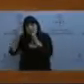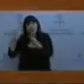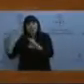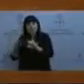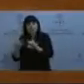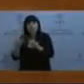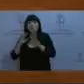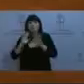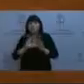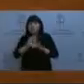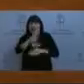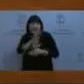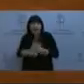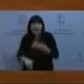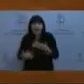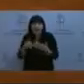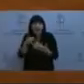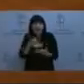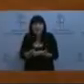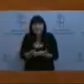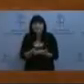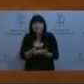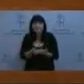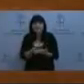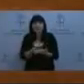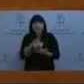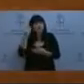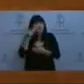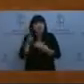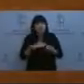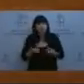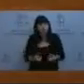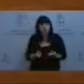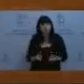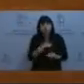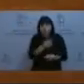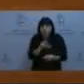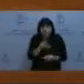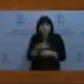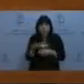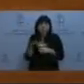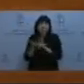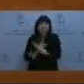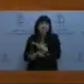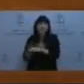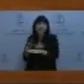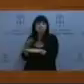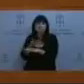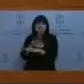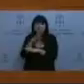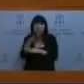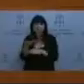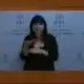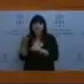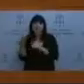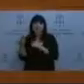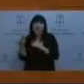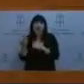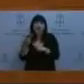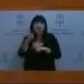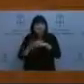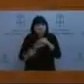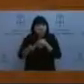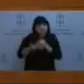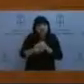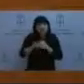hasta que no tengamos Que esto no es un coste Sino una inversión Que a medio o largo plazo Los ingresos Los beneficios para la región Para